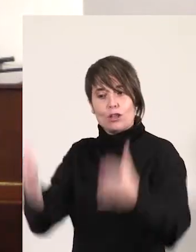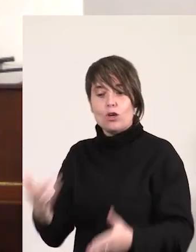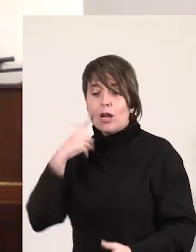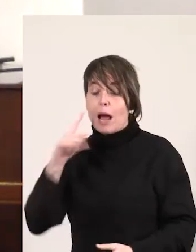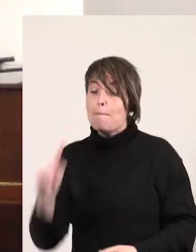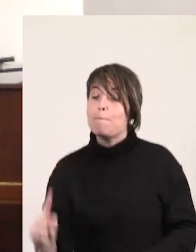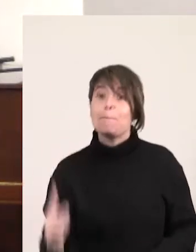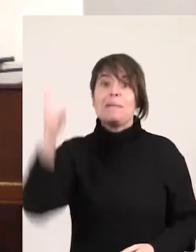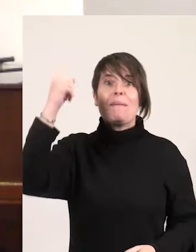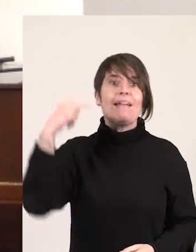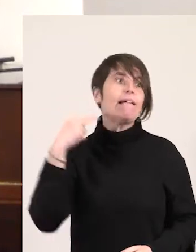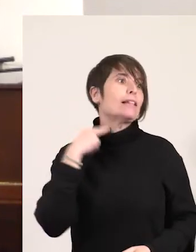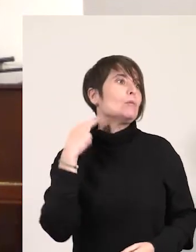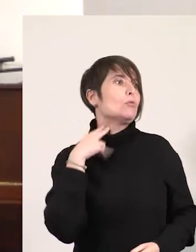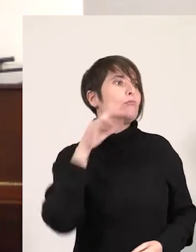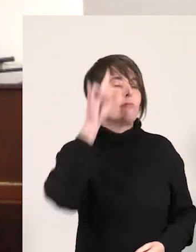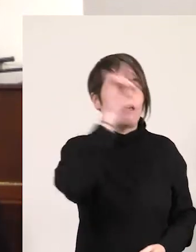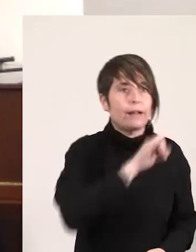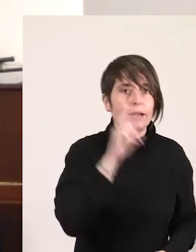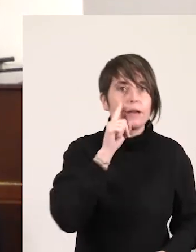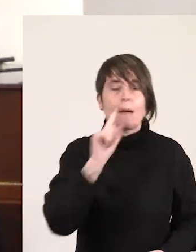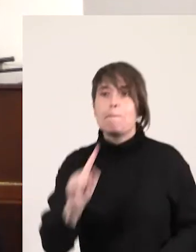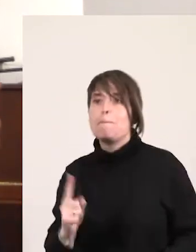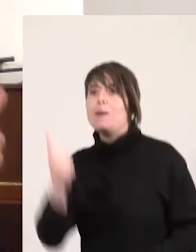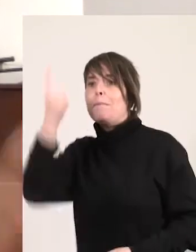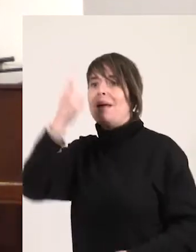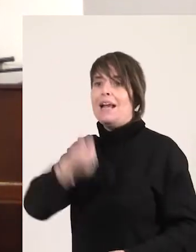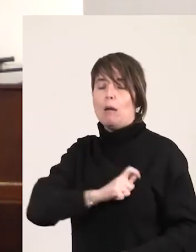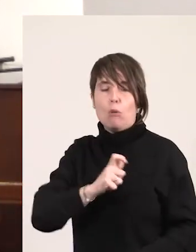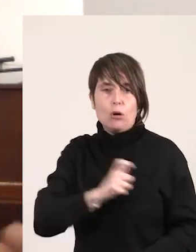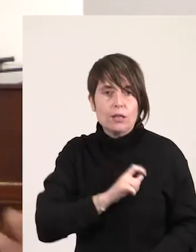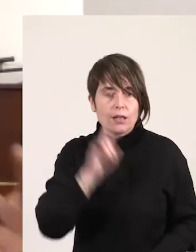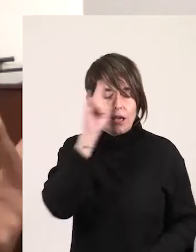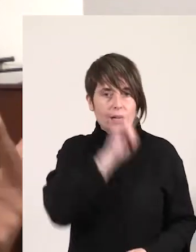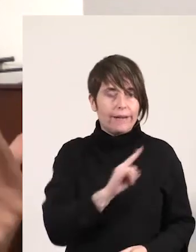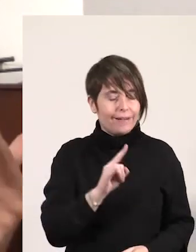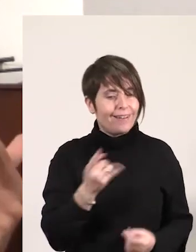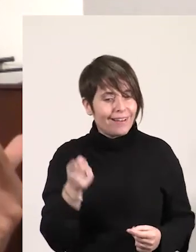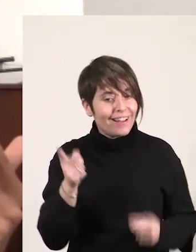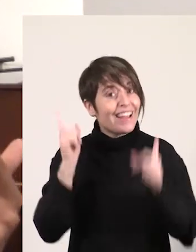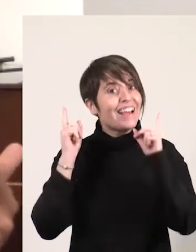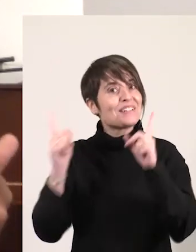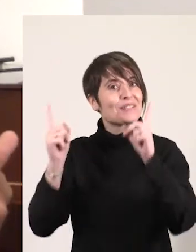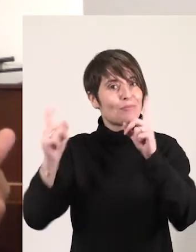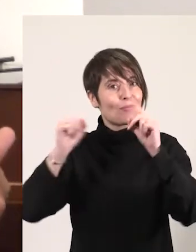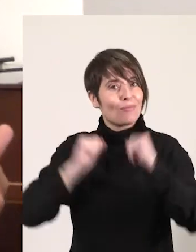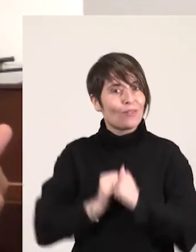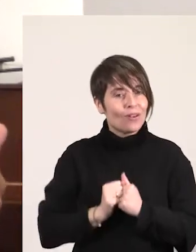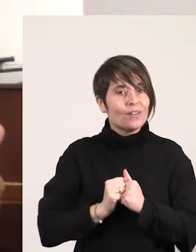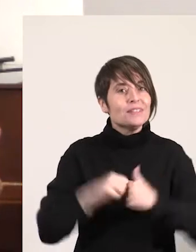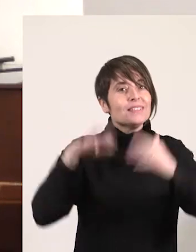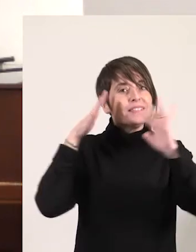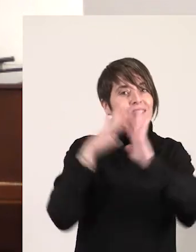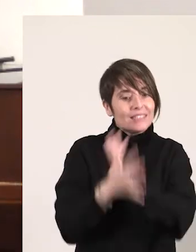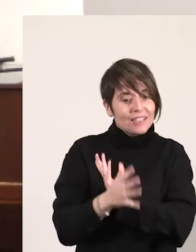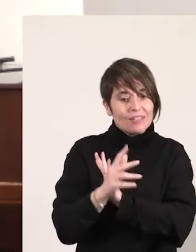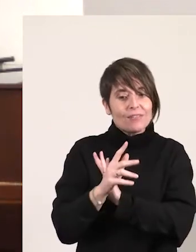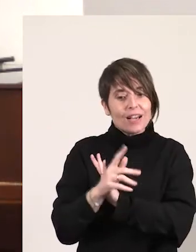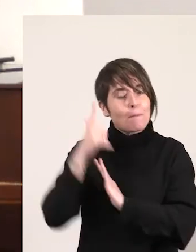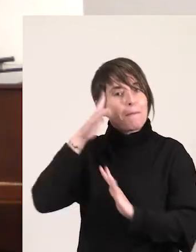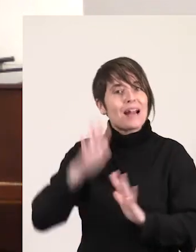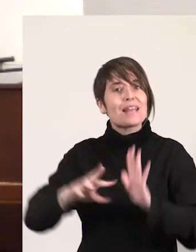Y ese discurso de la excepcionalidad, pues eso, la primera diputada negra, la primera policía negra. Entonces, cuando